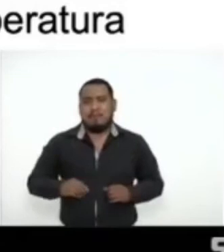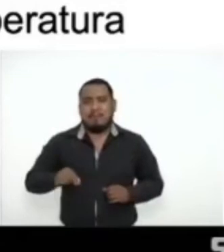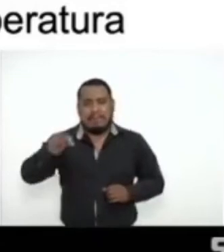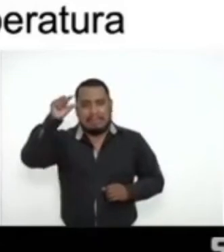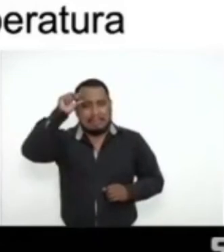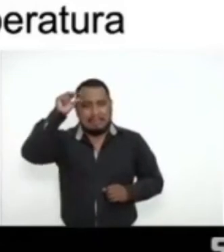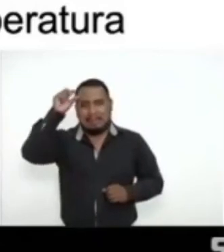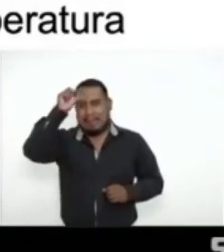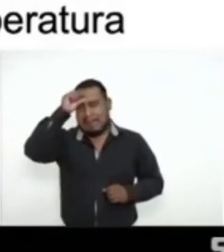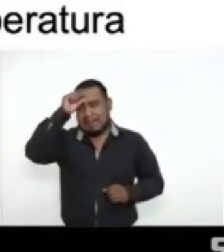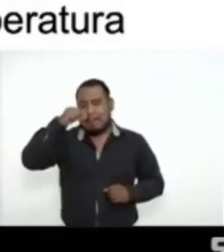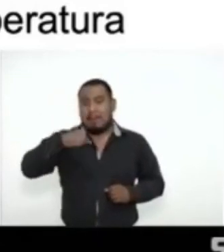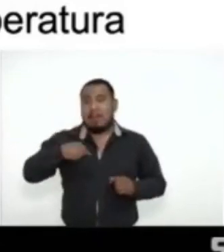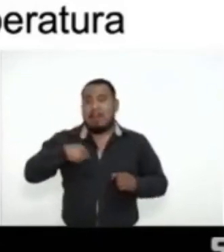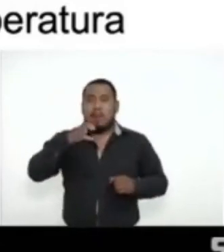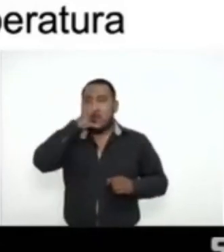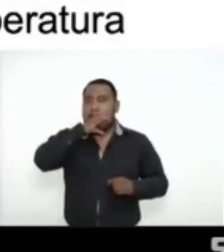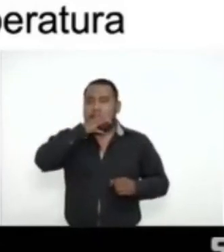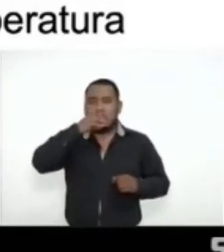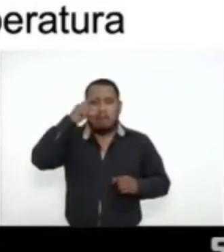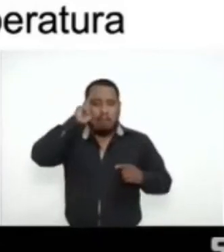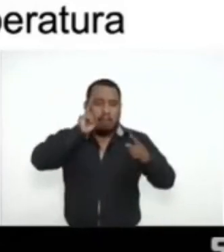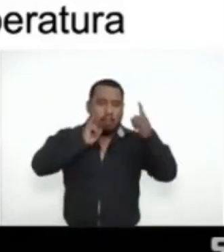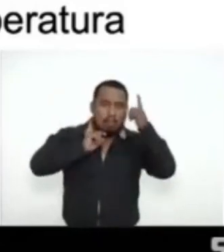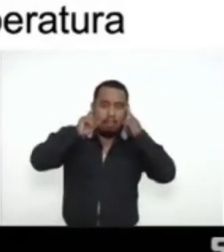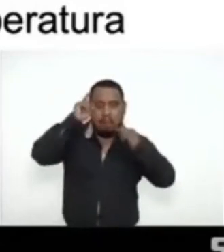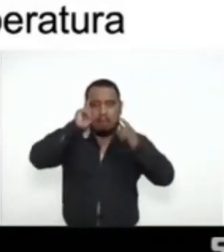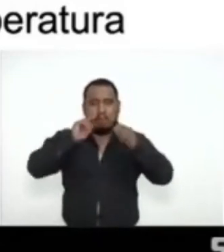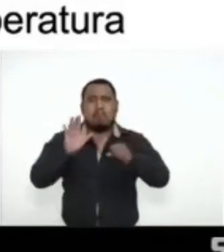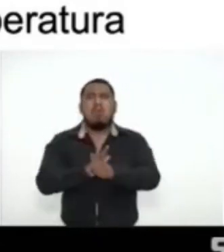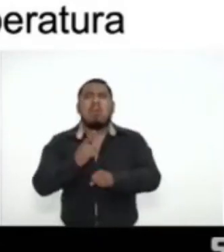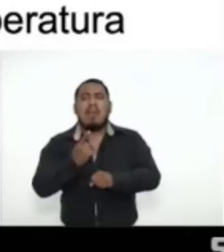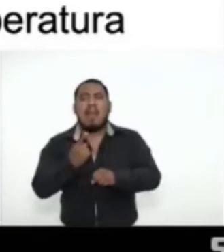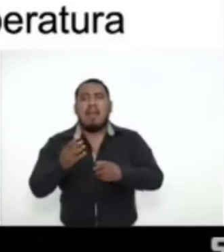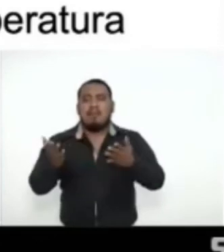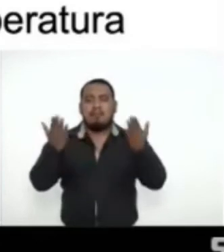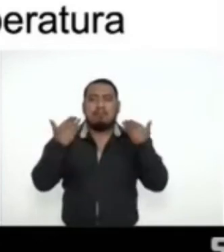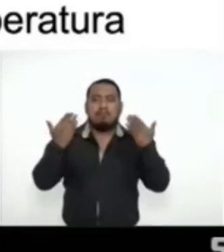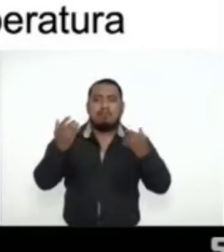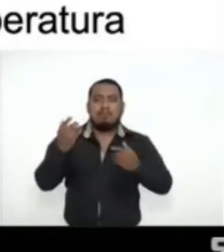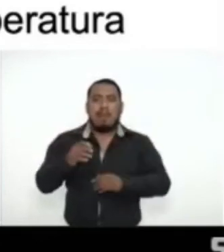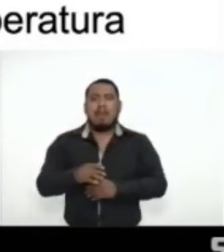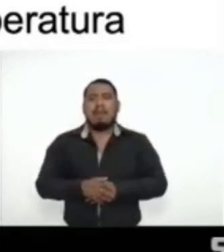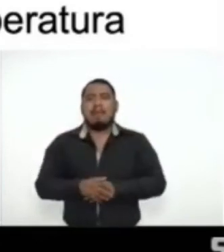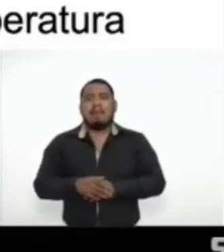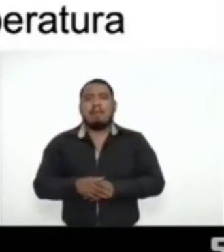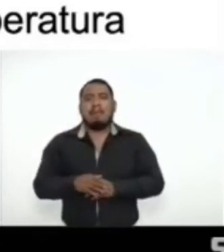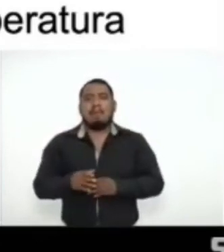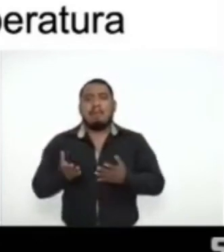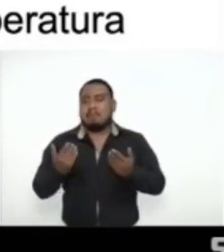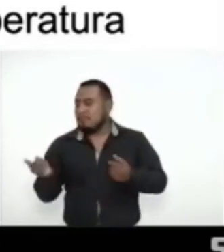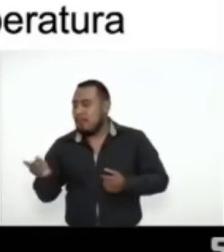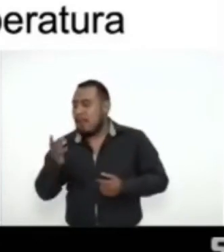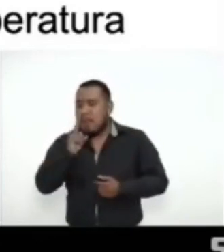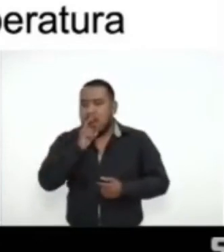haciendo mucho calor, sudo. ¿Para qué? Pues como para poder refrescarme. Si no hay agua